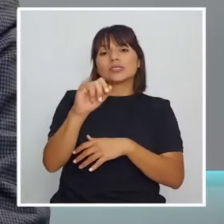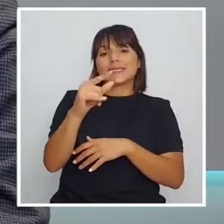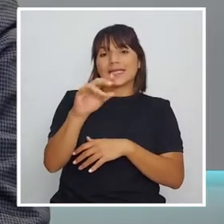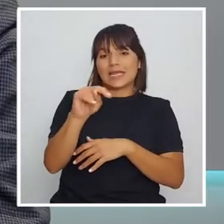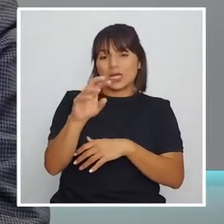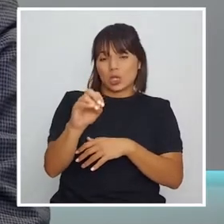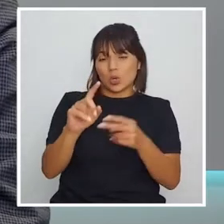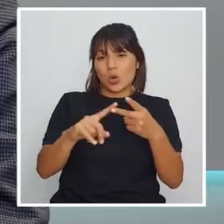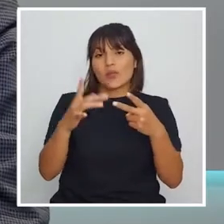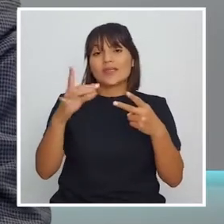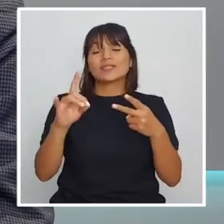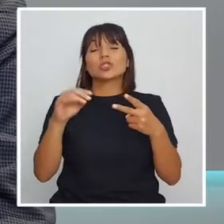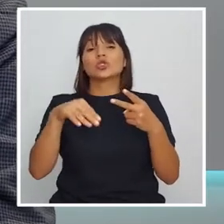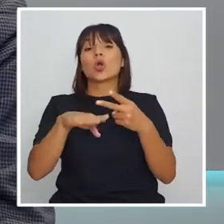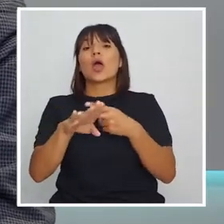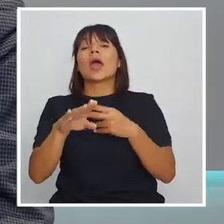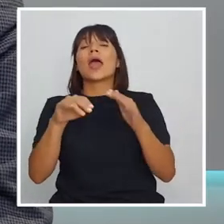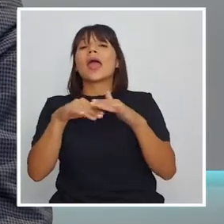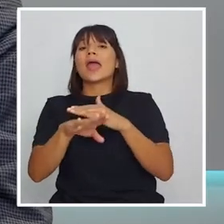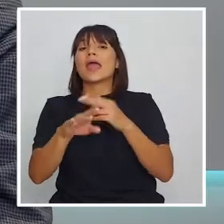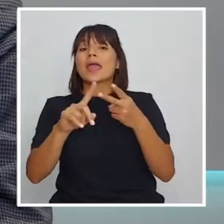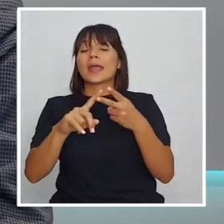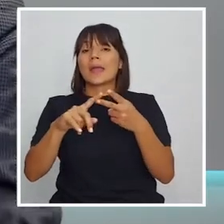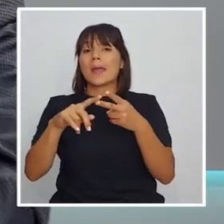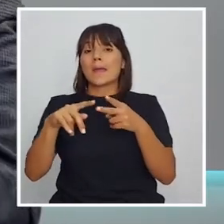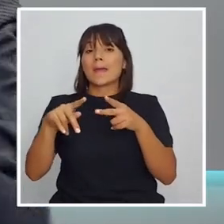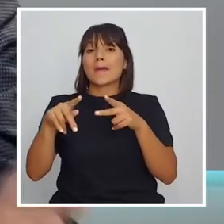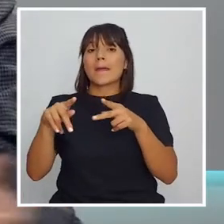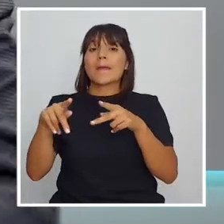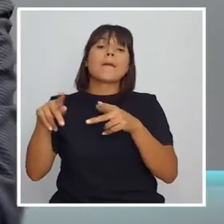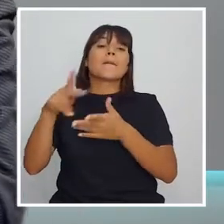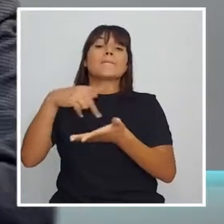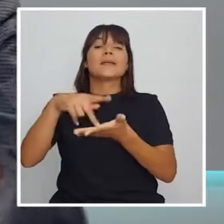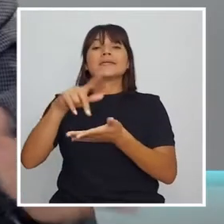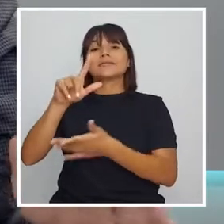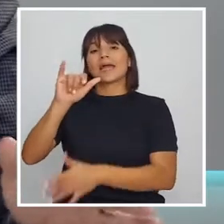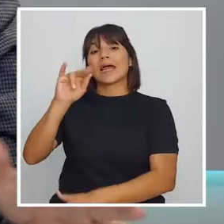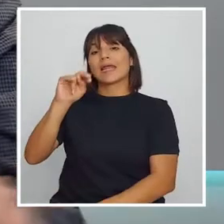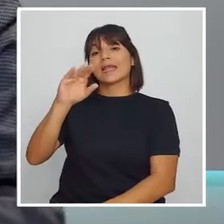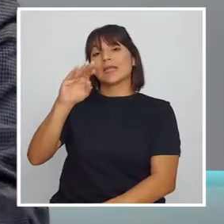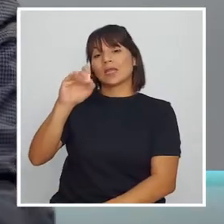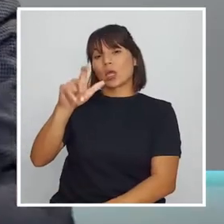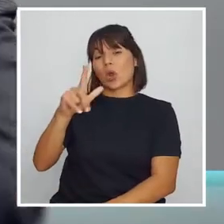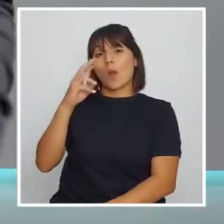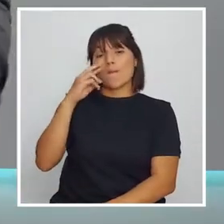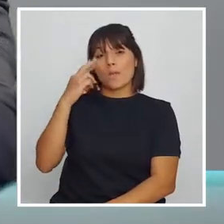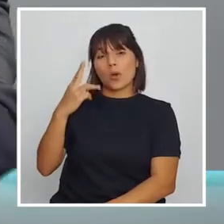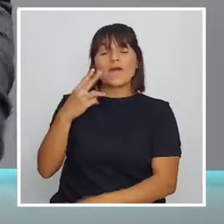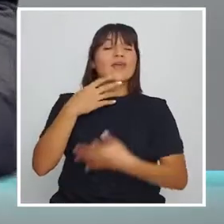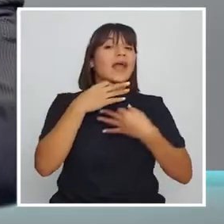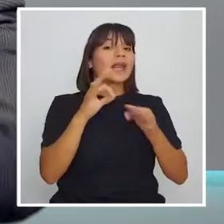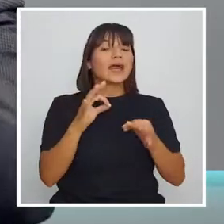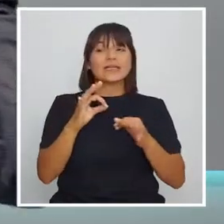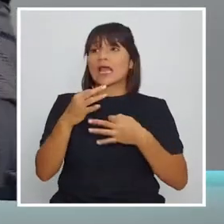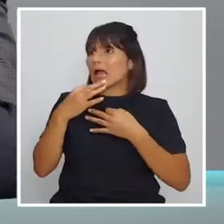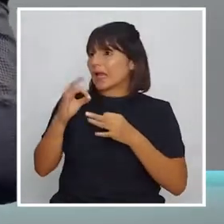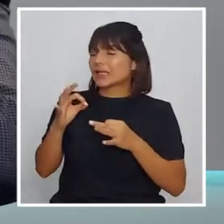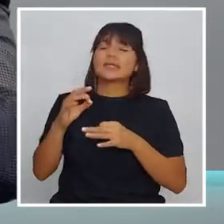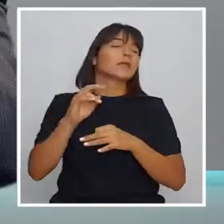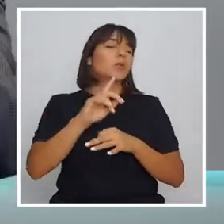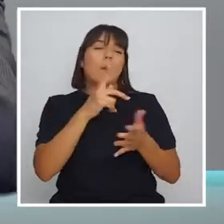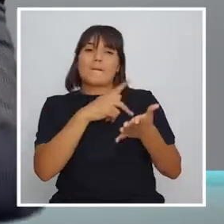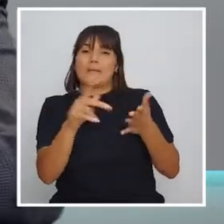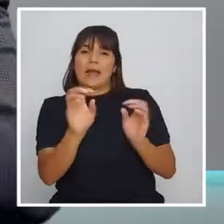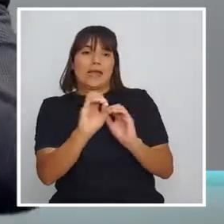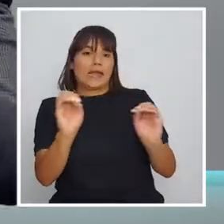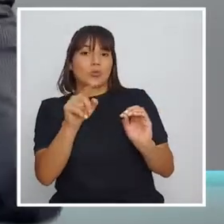en Plaza Lincoln, allá en Moravia, y ahí es gratuito, no hay que pagar ni un 5, usted puede ir, y de paso va